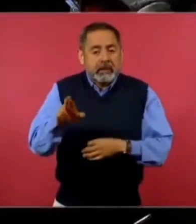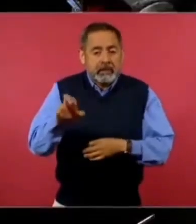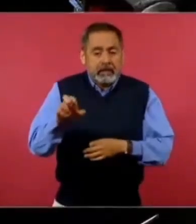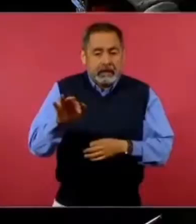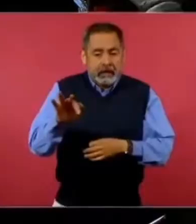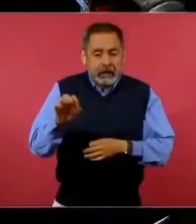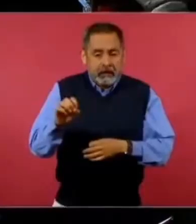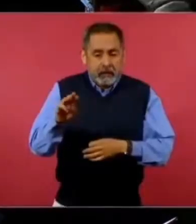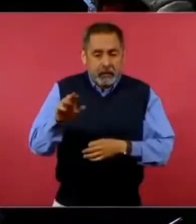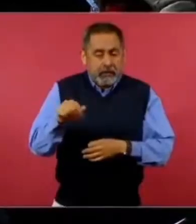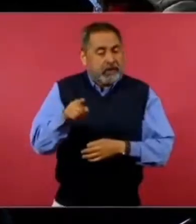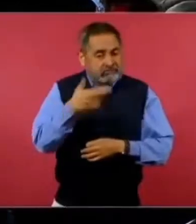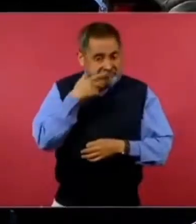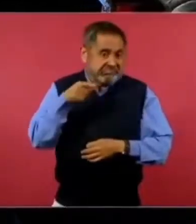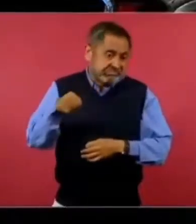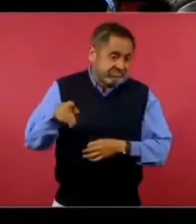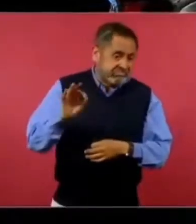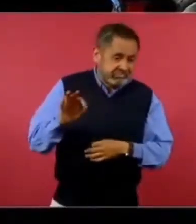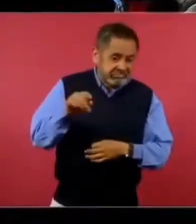Lo mejor,